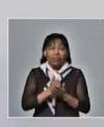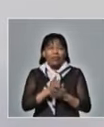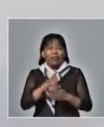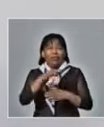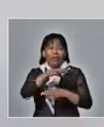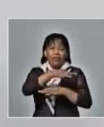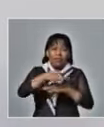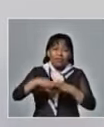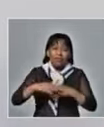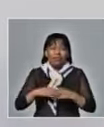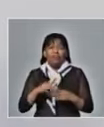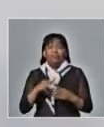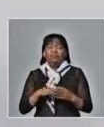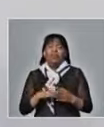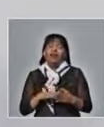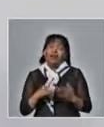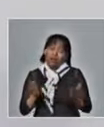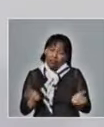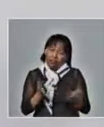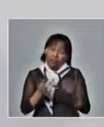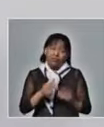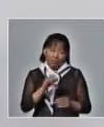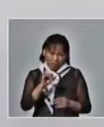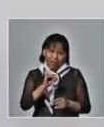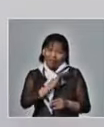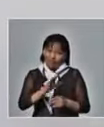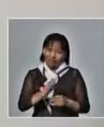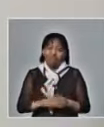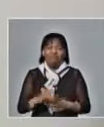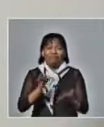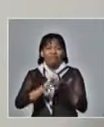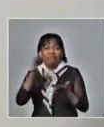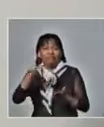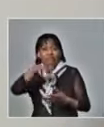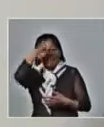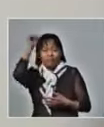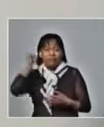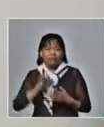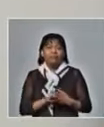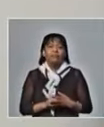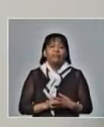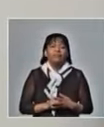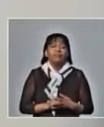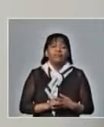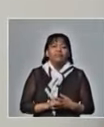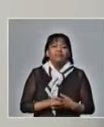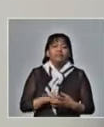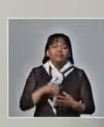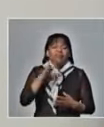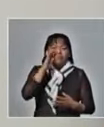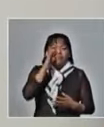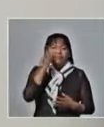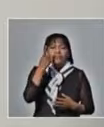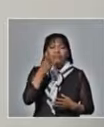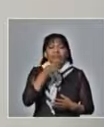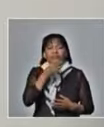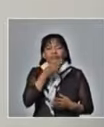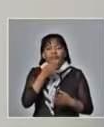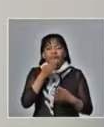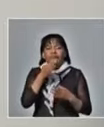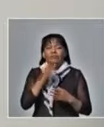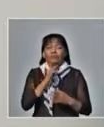empeño, hay que ponerle coco, sí se puede. Gracias. Candidato Luis Miguel Barbosa, tiene un minuto para hacer uso de su